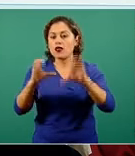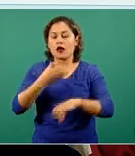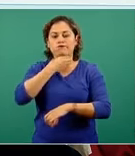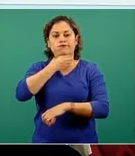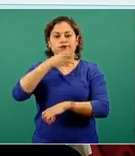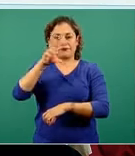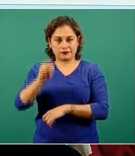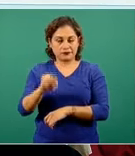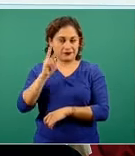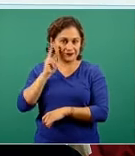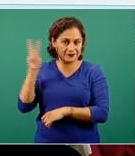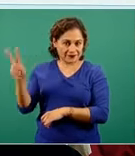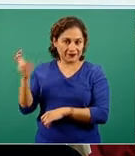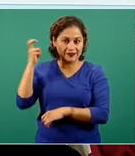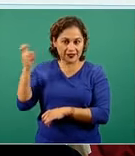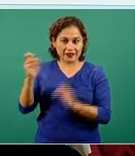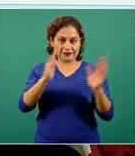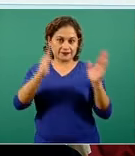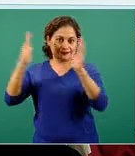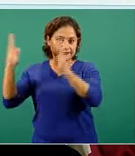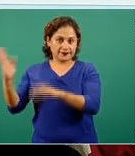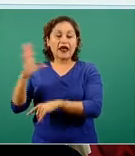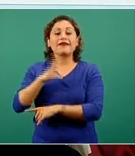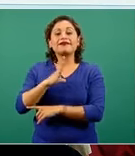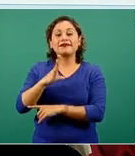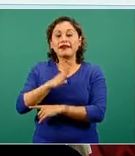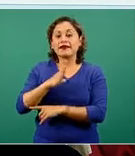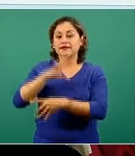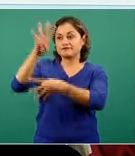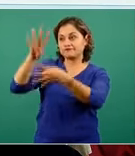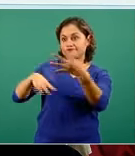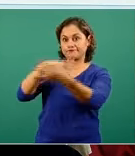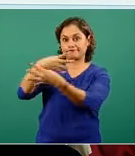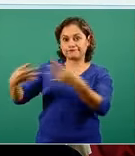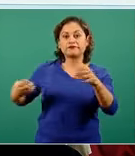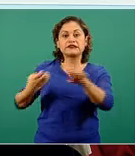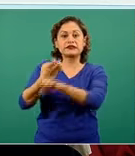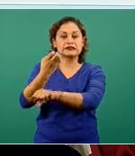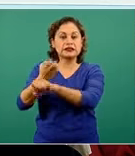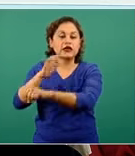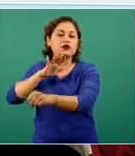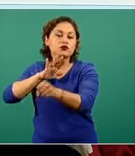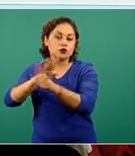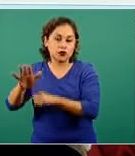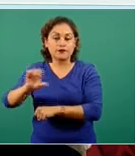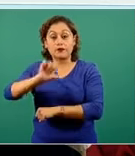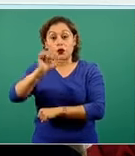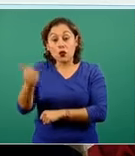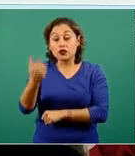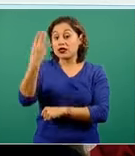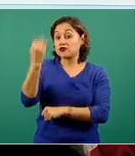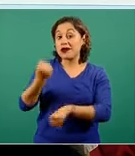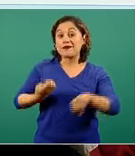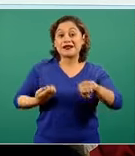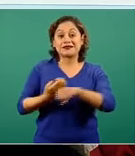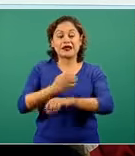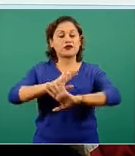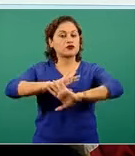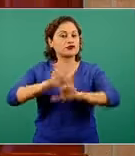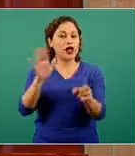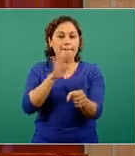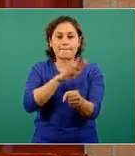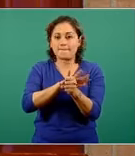en el recuadro que está del lado derecho y son 9 las entidades las que ya sobrepasaron este nivel de seguridad de